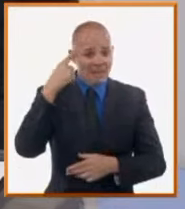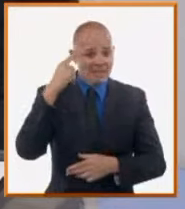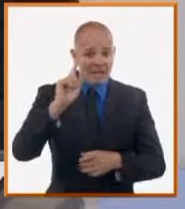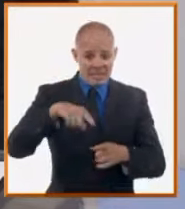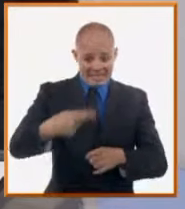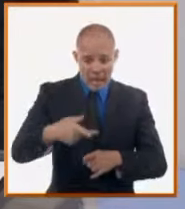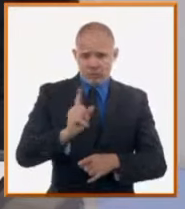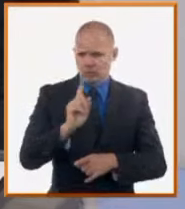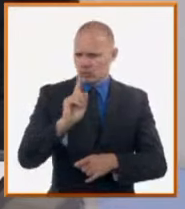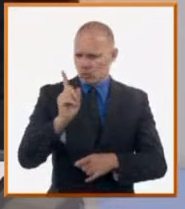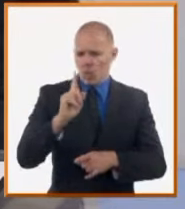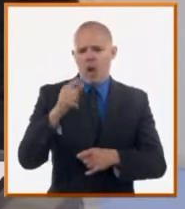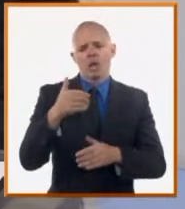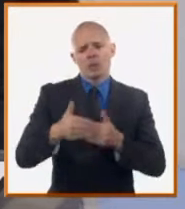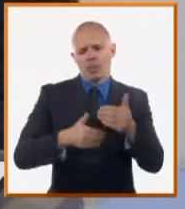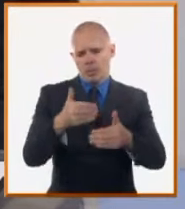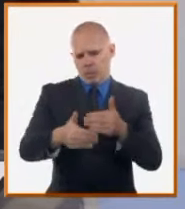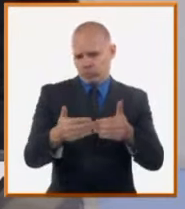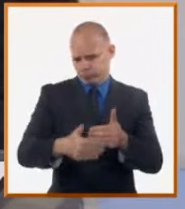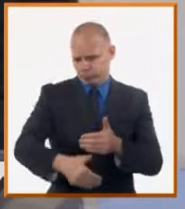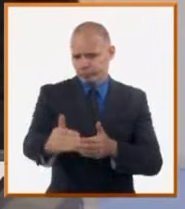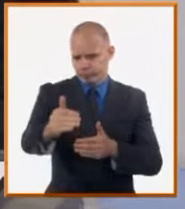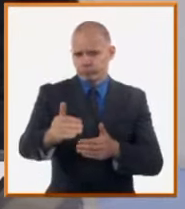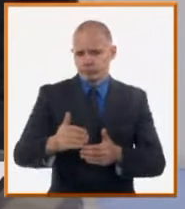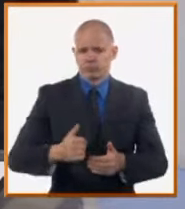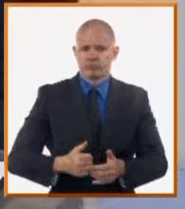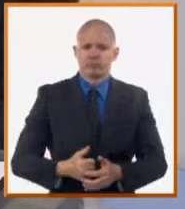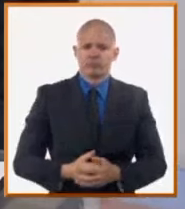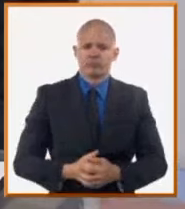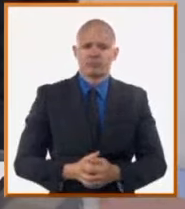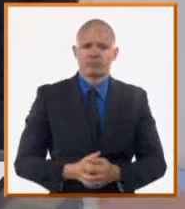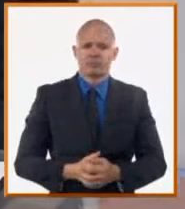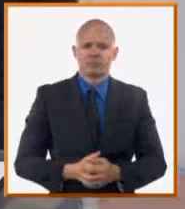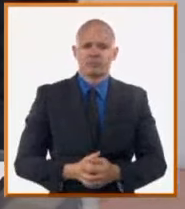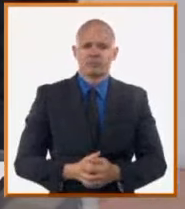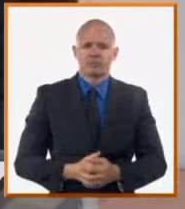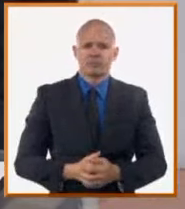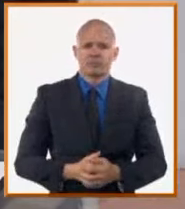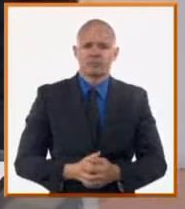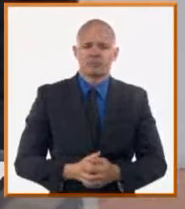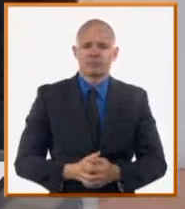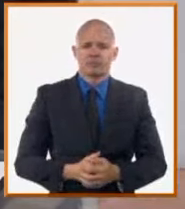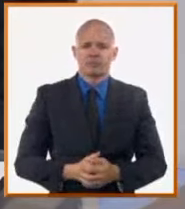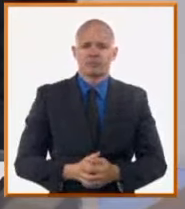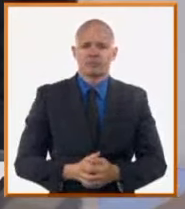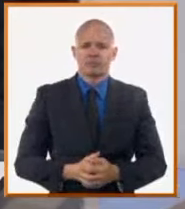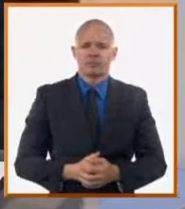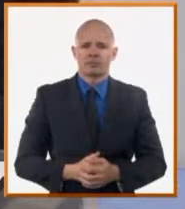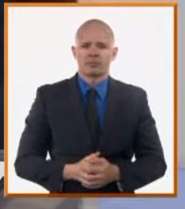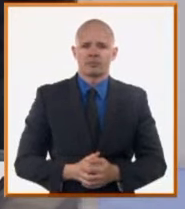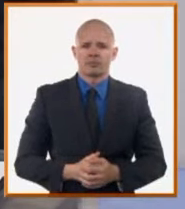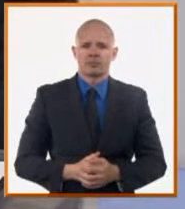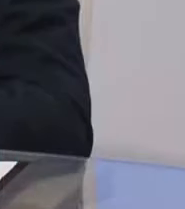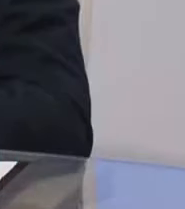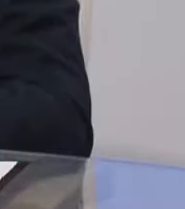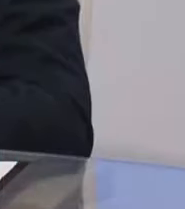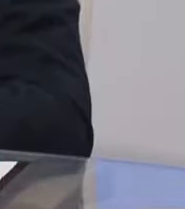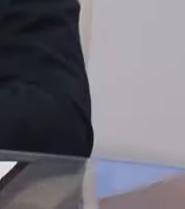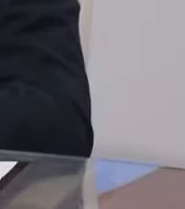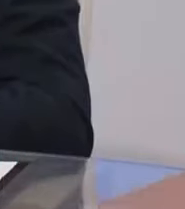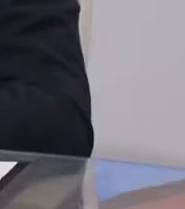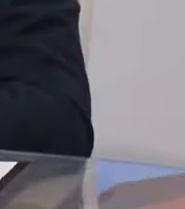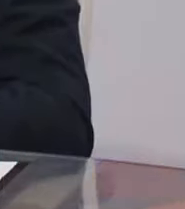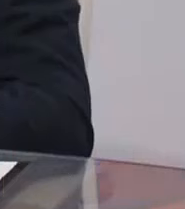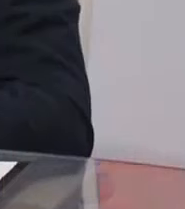debe representar una recuperación y también una reestructuración de los consumos porque hemos visto que gran parte